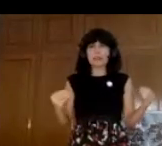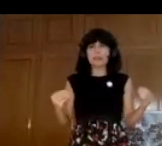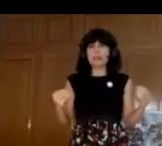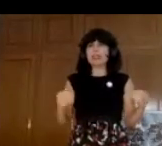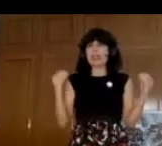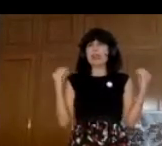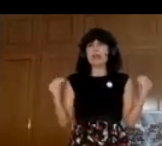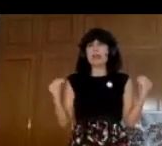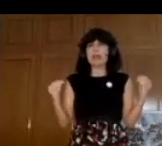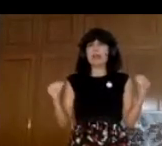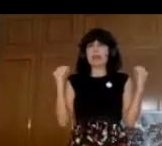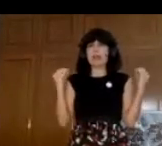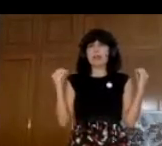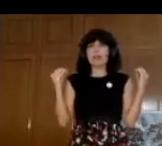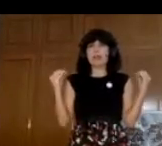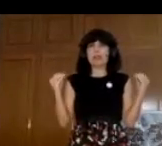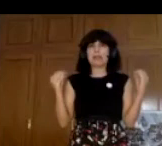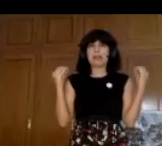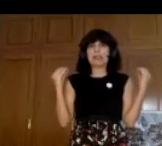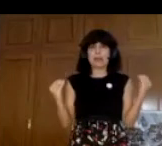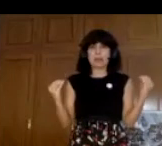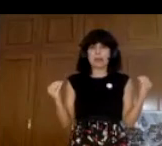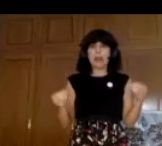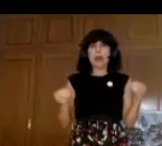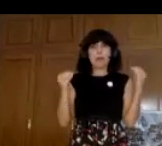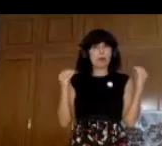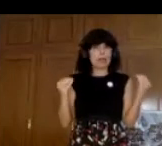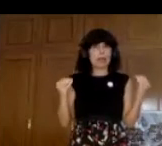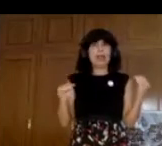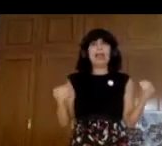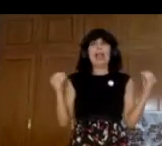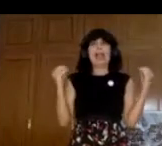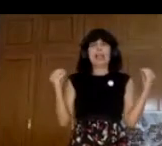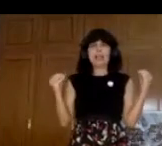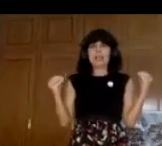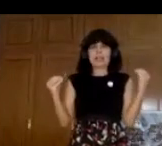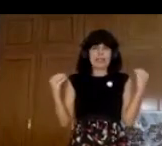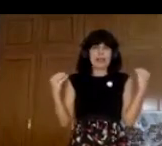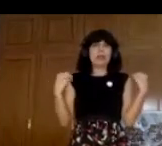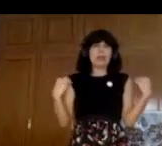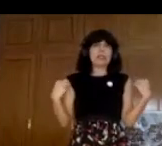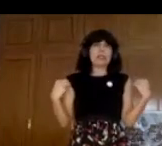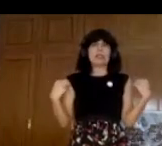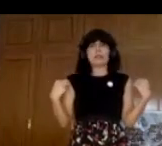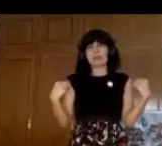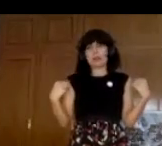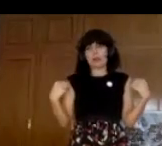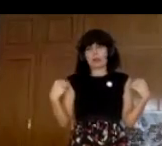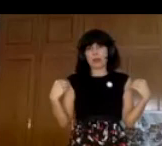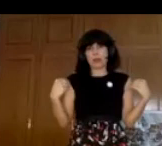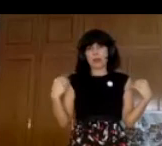smartphones y cambian el paradigma comunicativo para siempre, porque aquellos que ya podían ser a través de